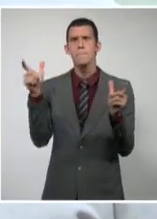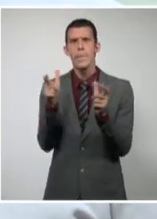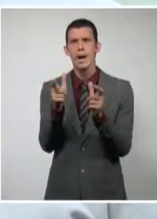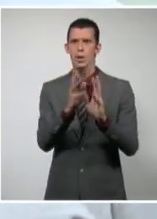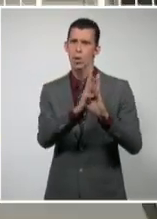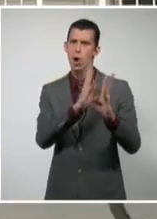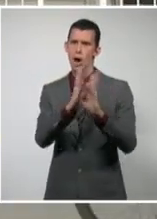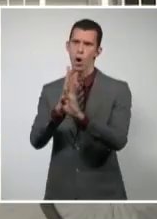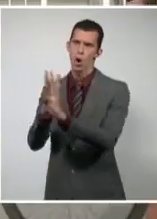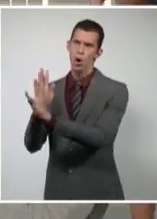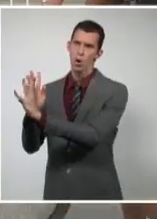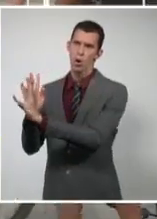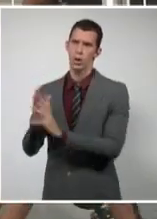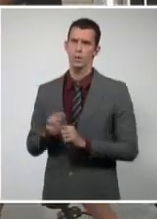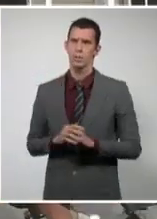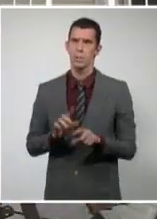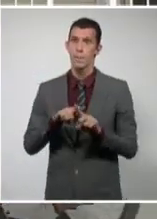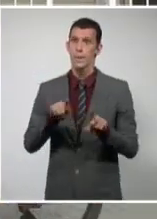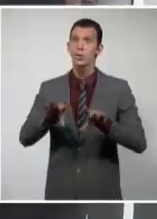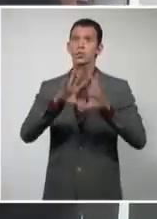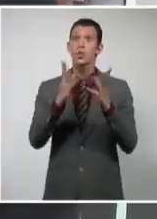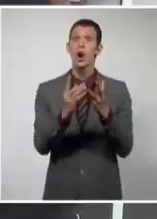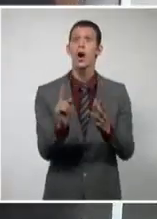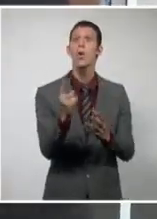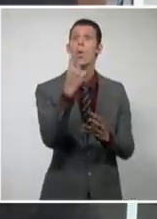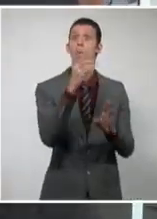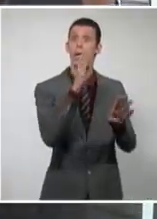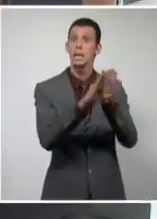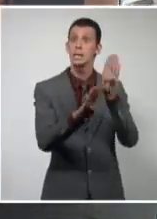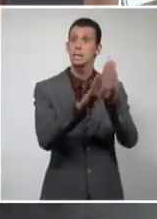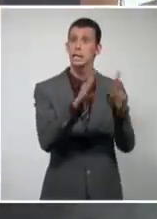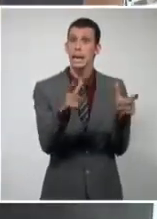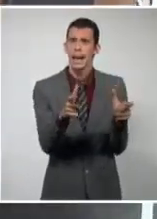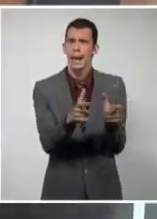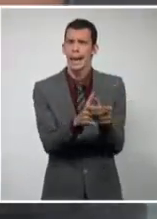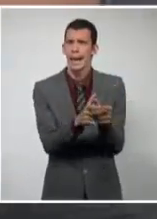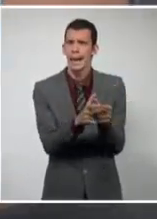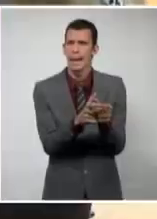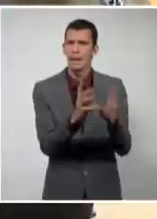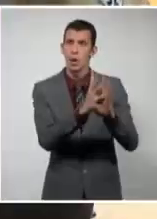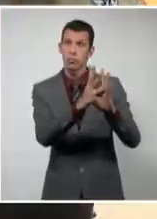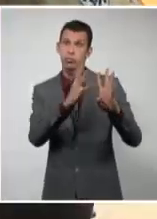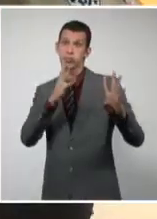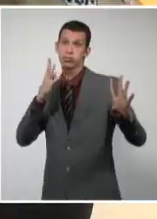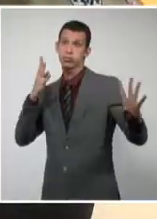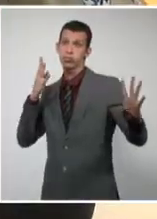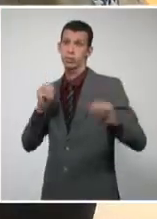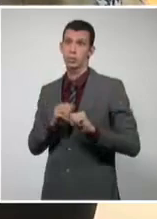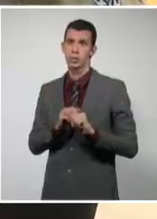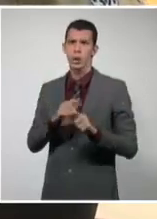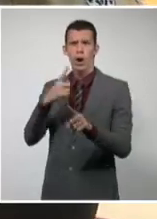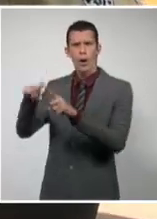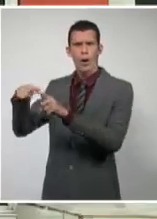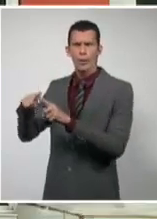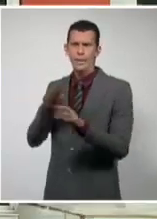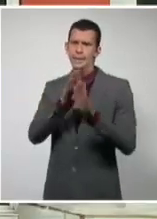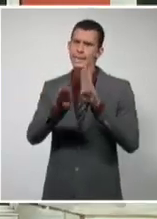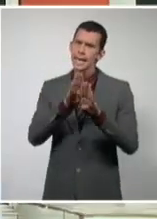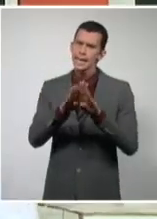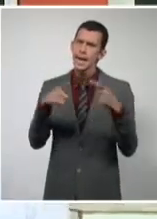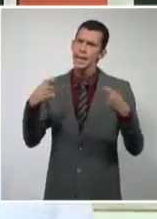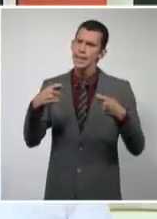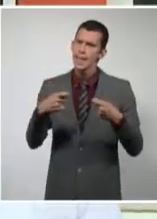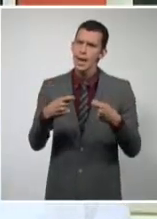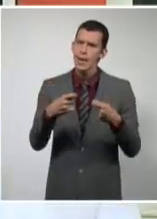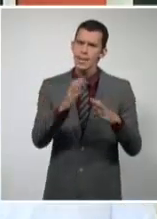tienda. Es una tienda muy chiquita, esa tienda de cine, y estamos reevaluando distribuir los productos en